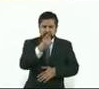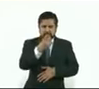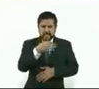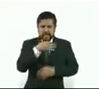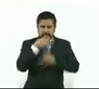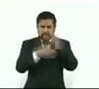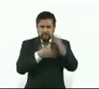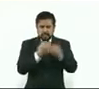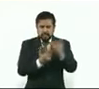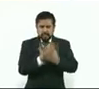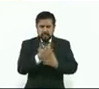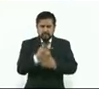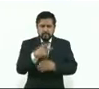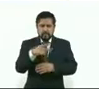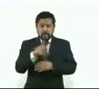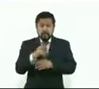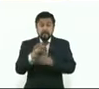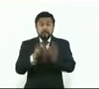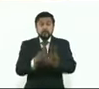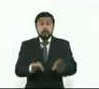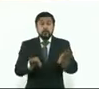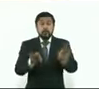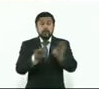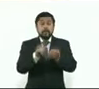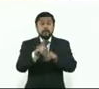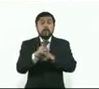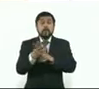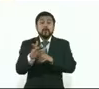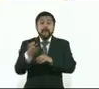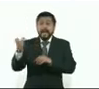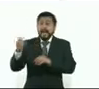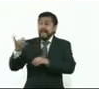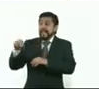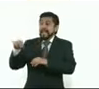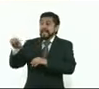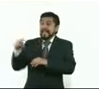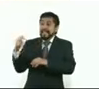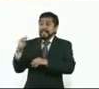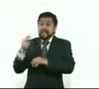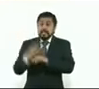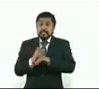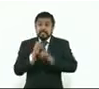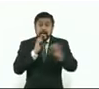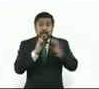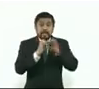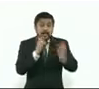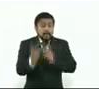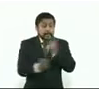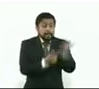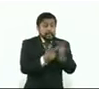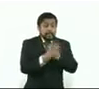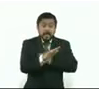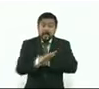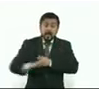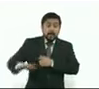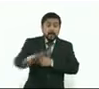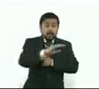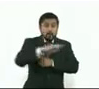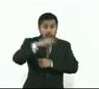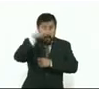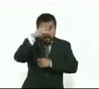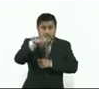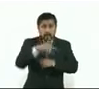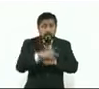revocación de mandato, pero que es trascendental que se lleve a cabo. ¿Está de acuerdo con eso? Sí, pues por supuesto estoy de acuerdo.